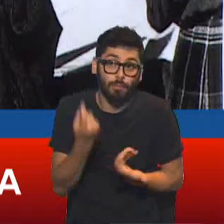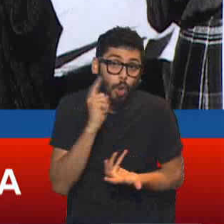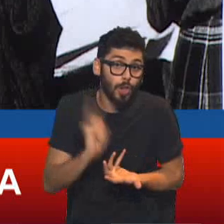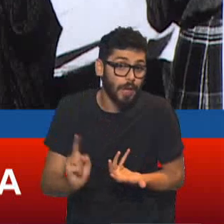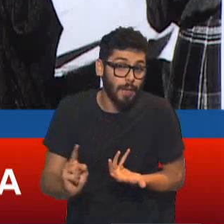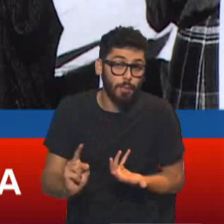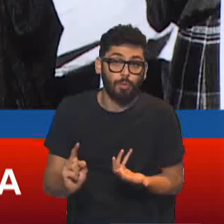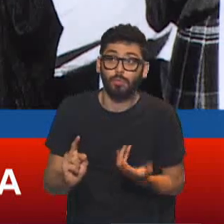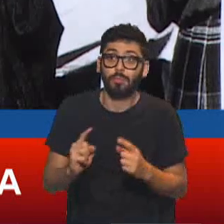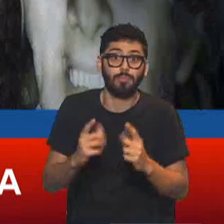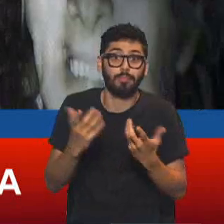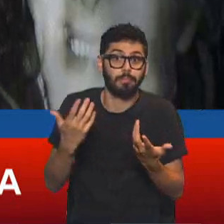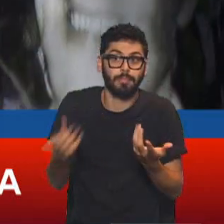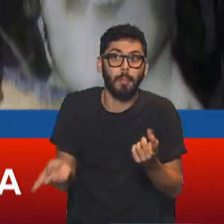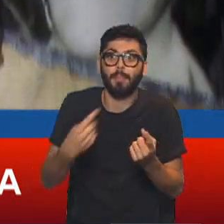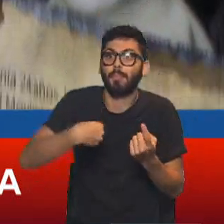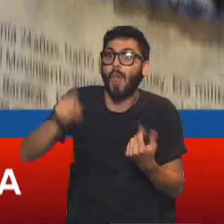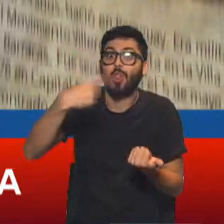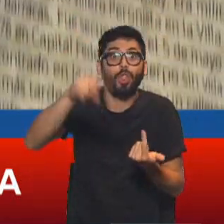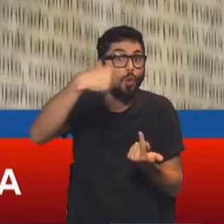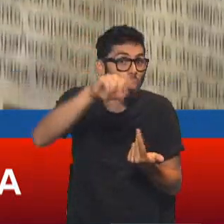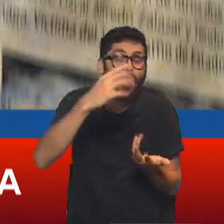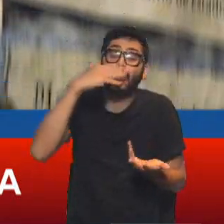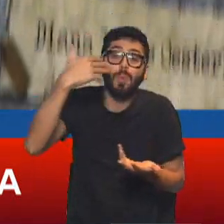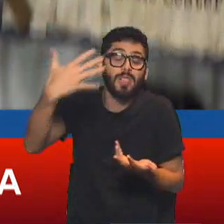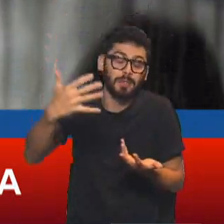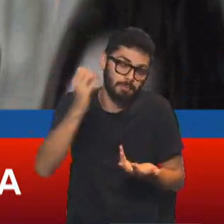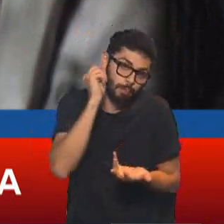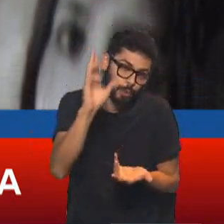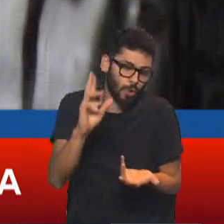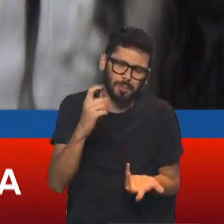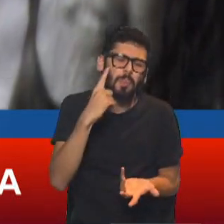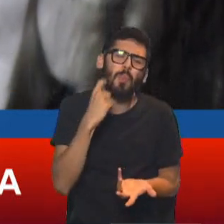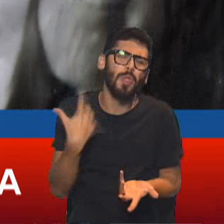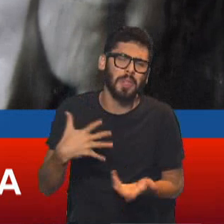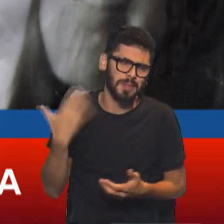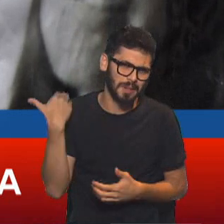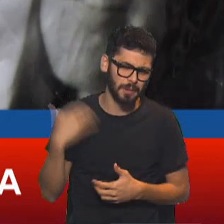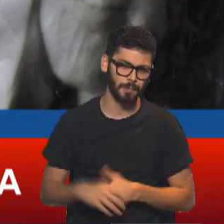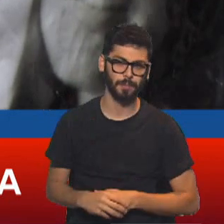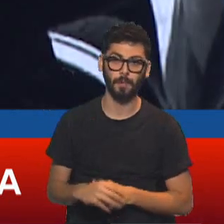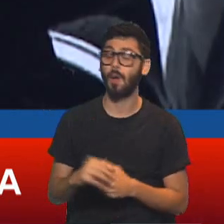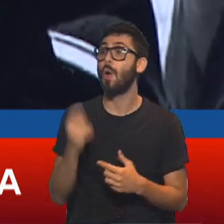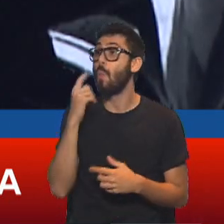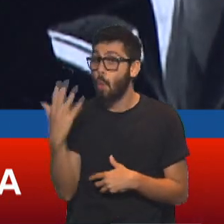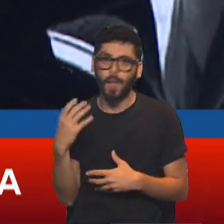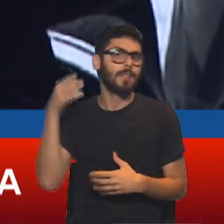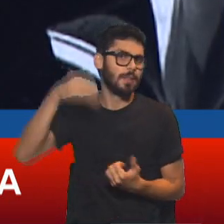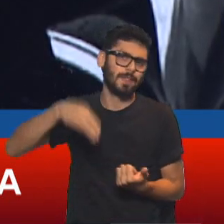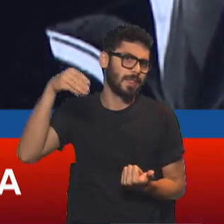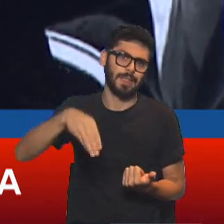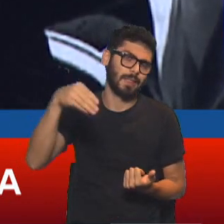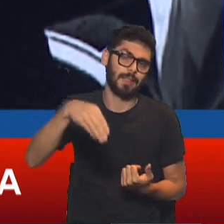y bueno, y lo que vino fue peor, ¿no? Muy triste, muy triste. Venimos siempre que podemos y sobre todo más allá de todas